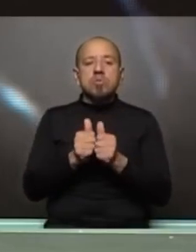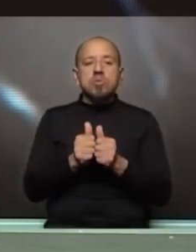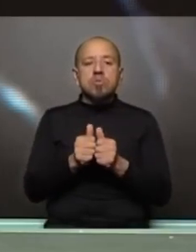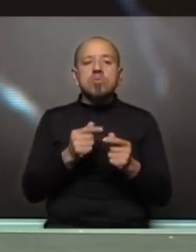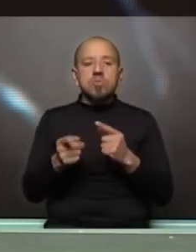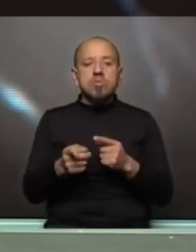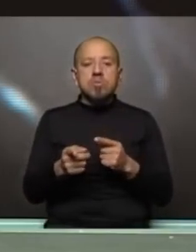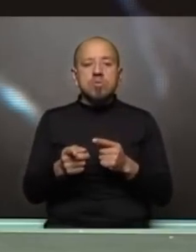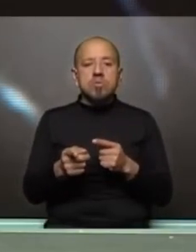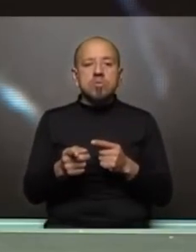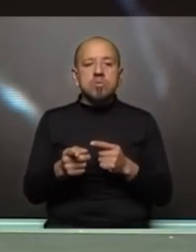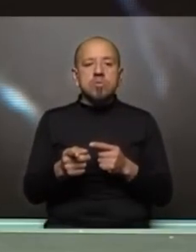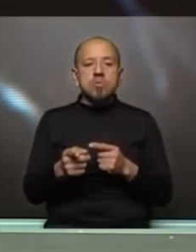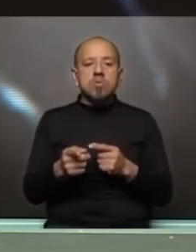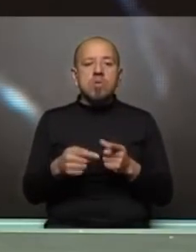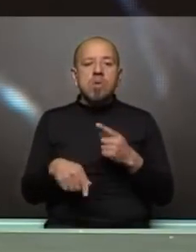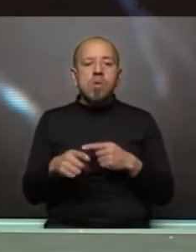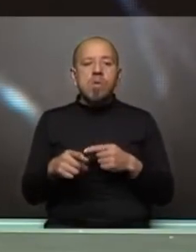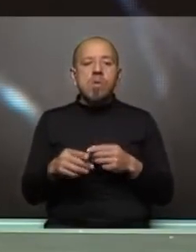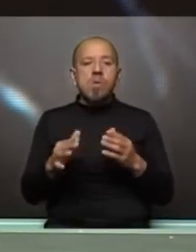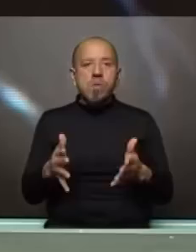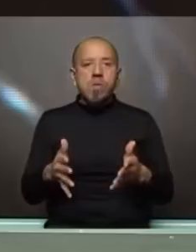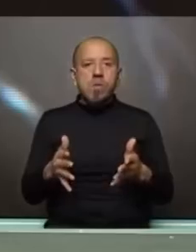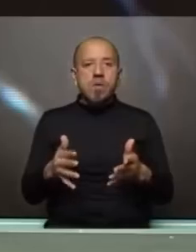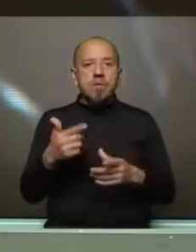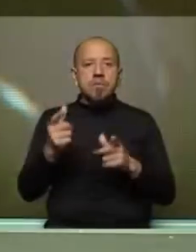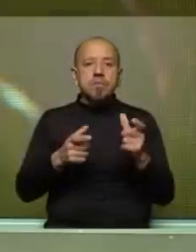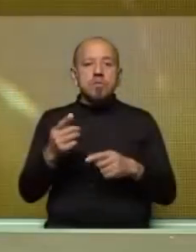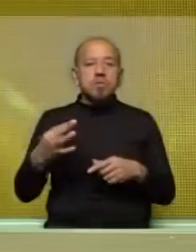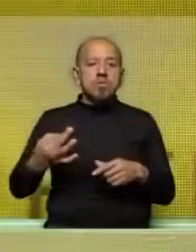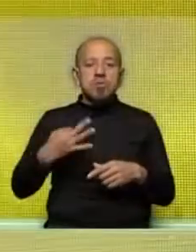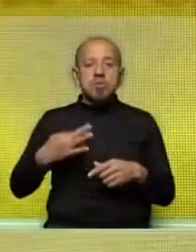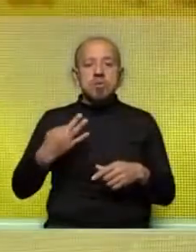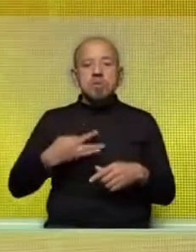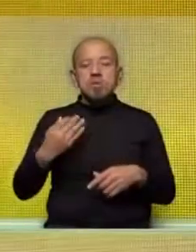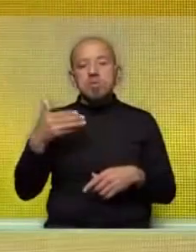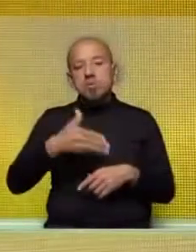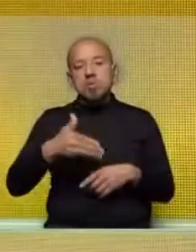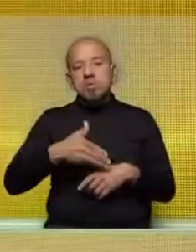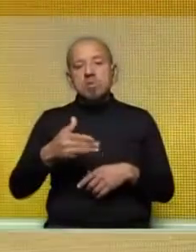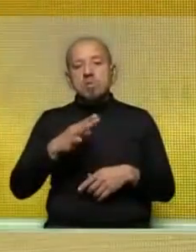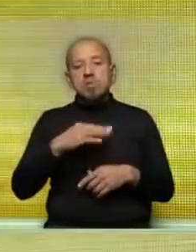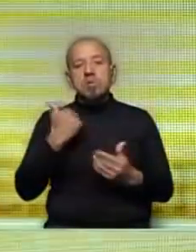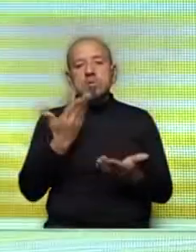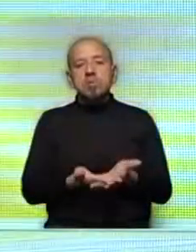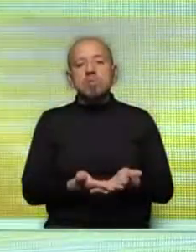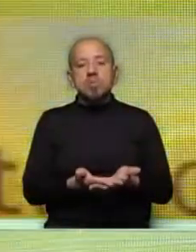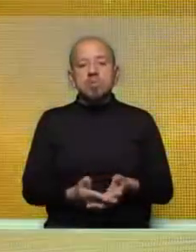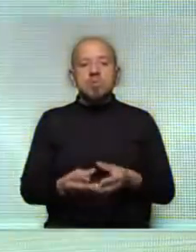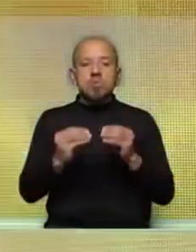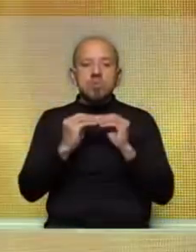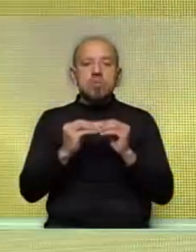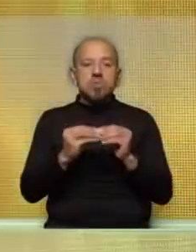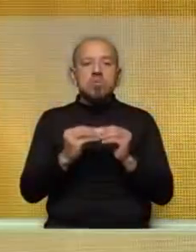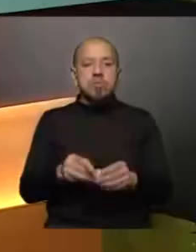justamente es eso no que se han tenido en cuenta los vecinos porque tienen años de participación pero también que hayan propuestas que se han consultado con con los